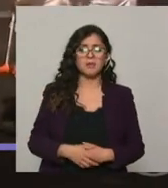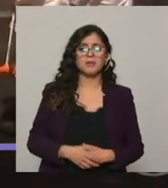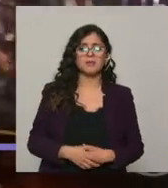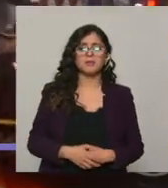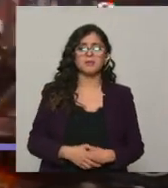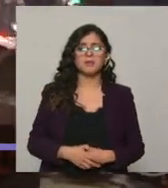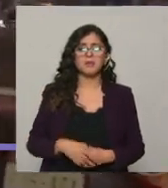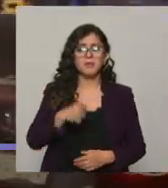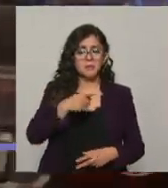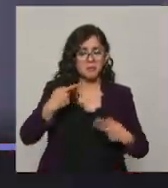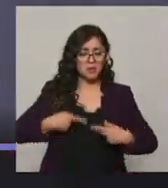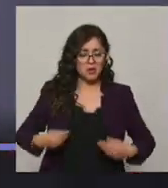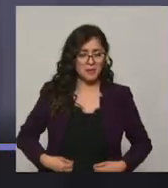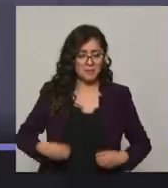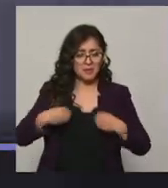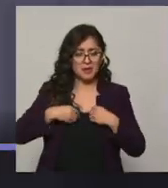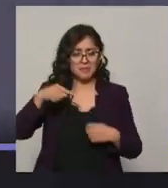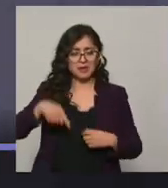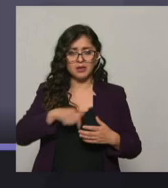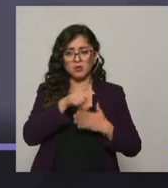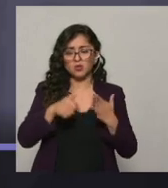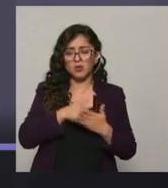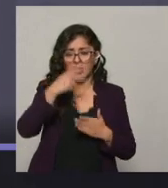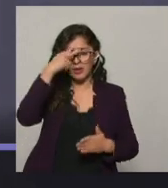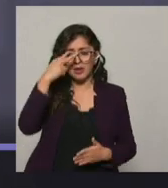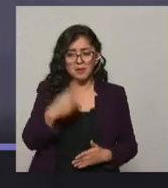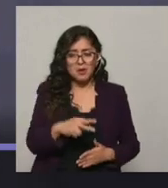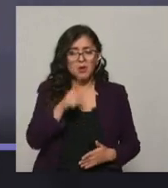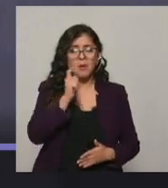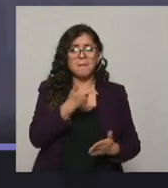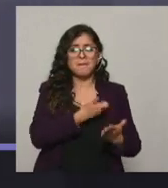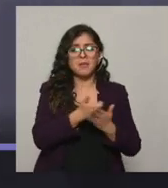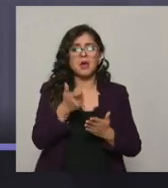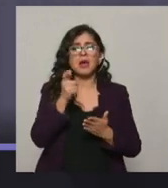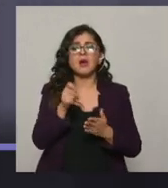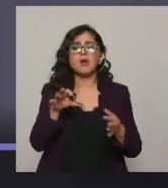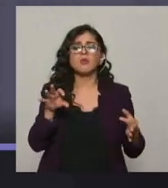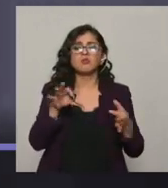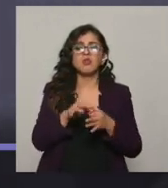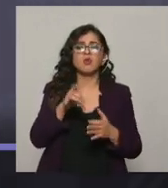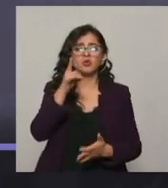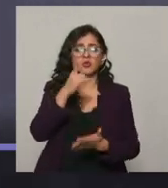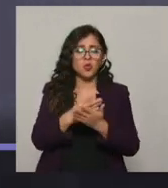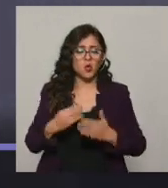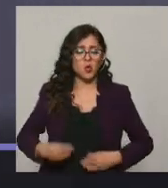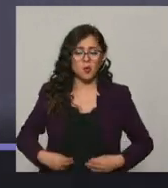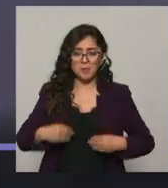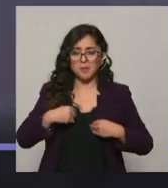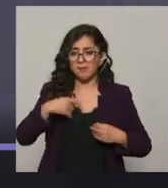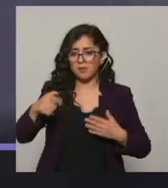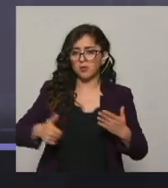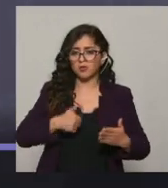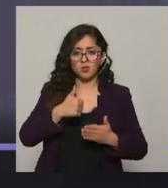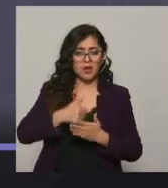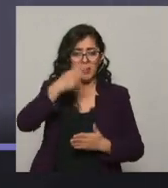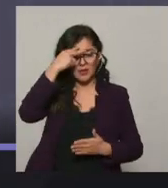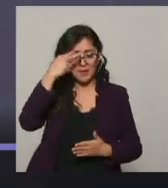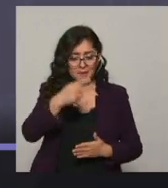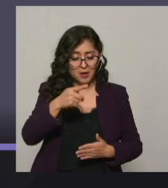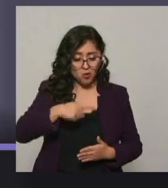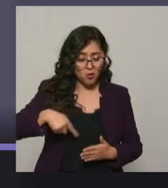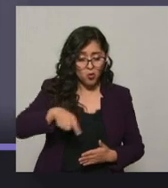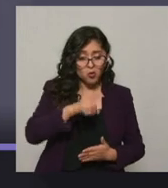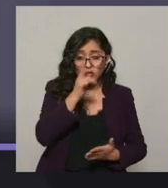digamos al chilango. A los contribuyentes, claro. Sí, pero que viven únicamente en la Ciudad de México. Los capitalinos. Los capitalinos, así